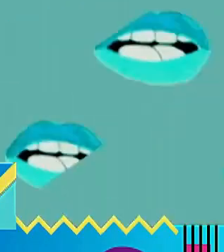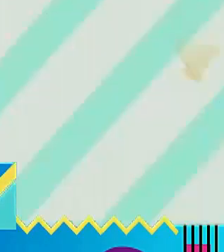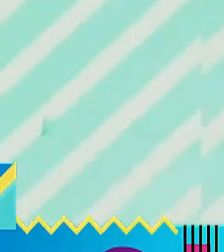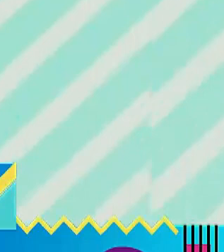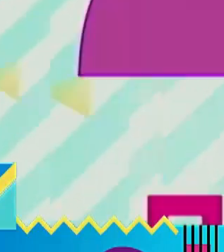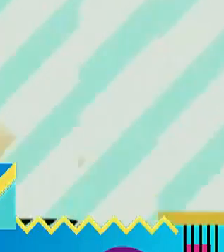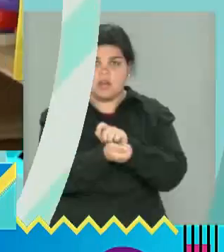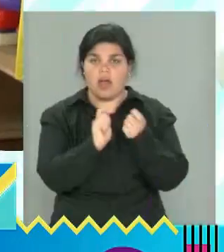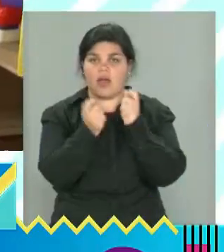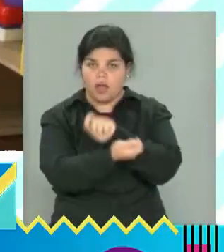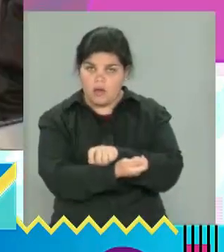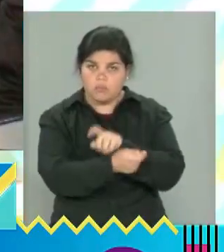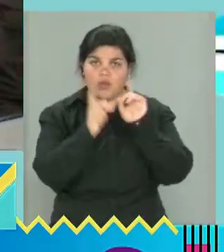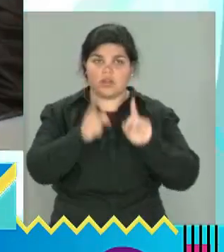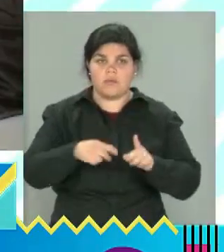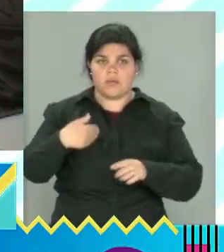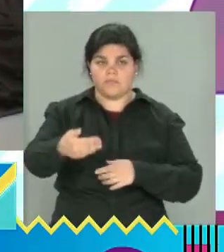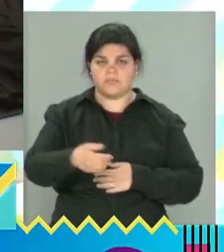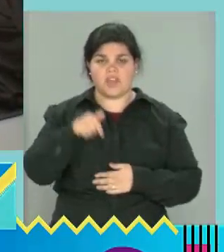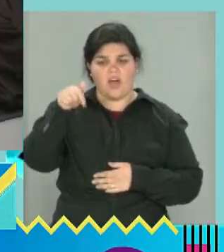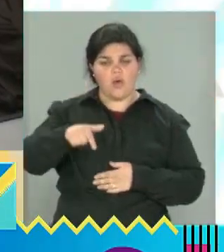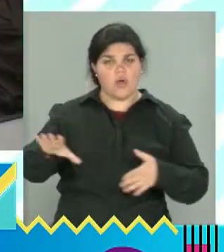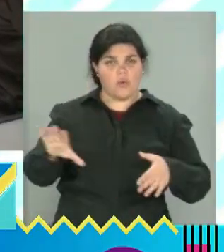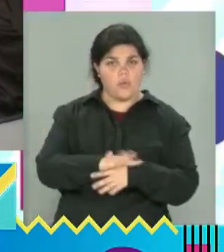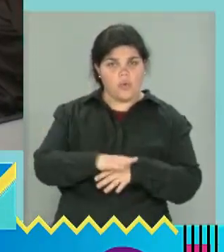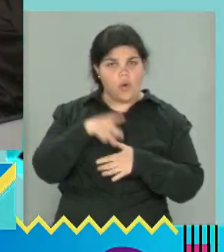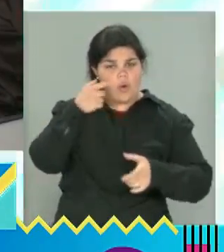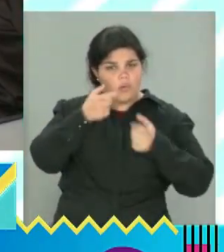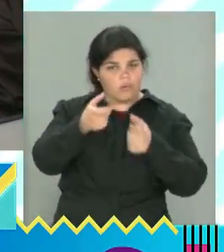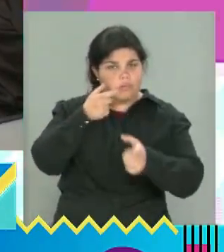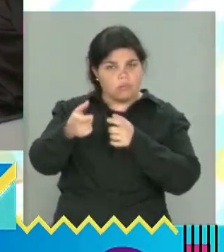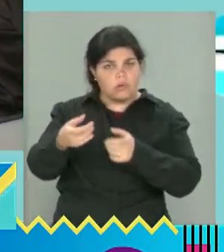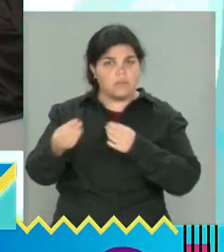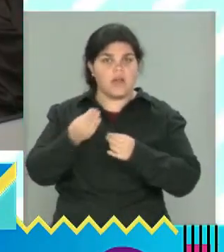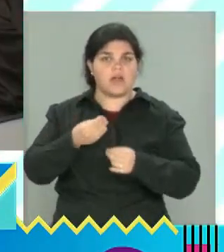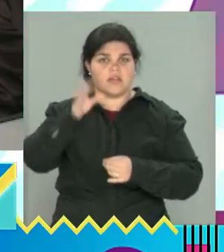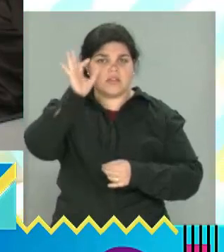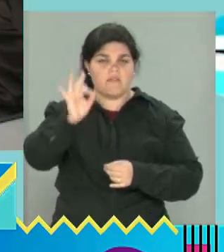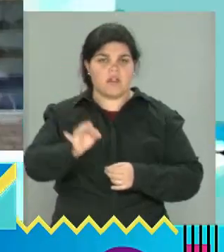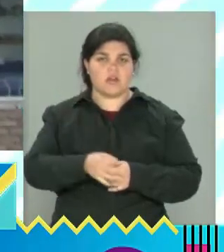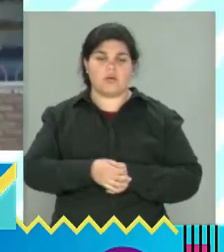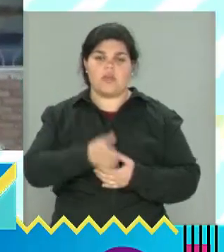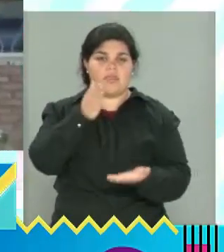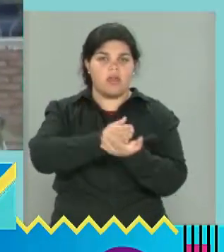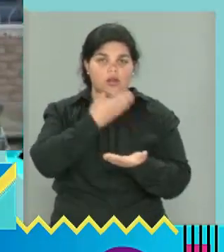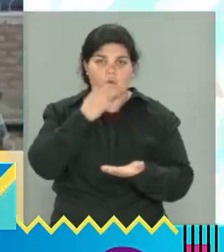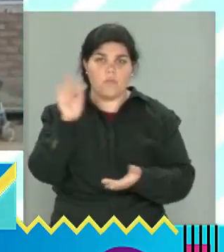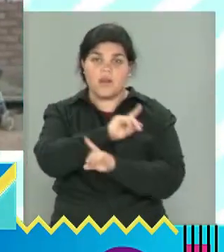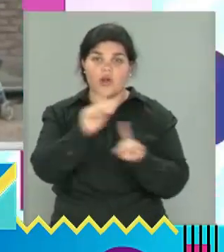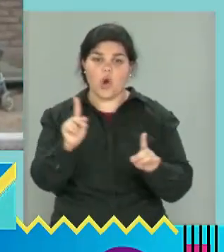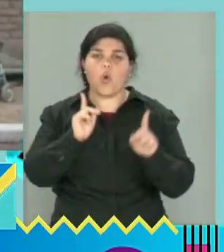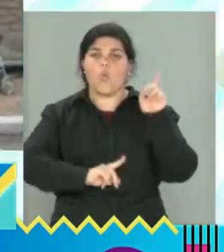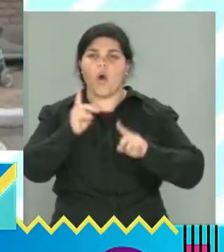intervenciones. Estamos haciendo un relevamiento justamente para determinar la mayor problemática de vulnerabilidad de derechos. Nosotros